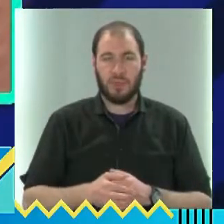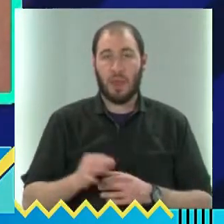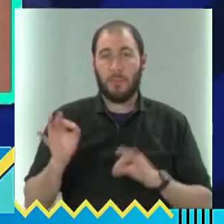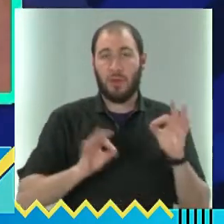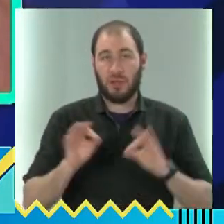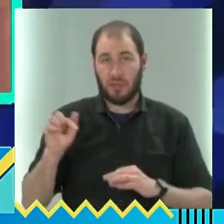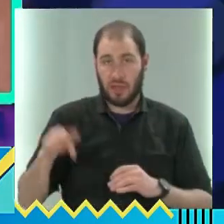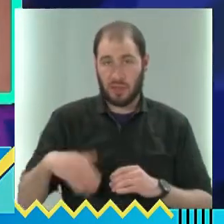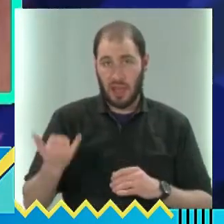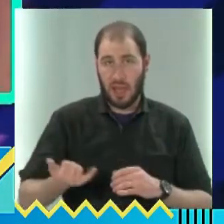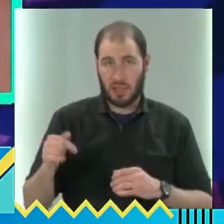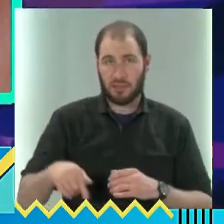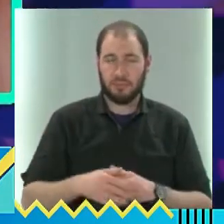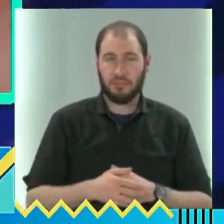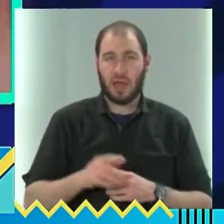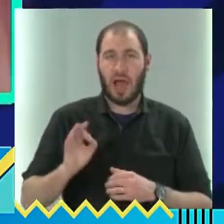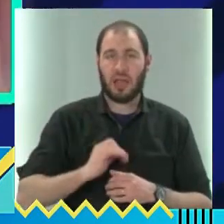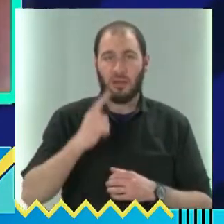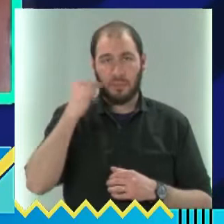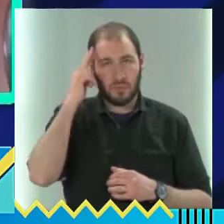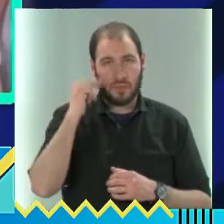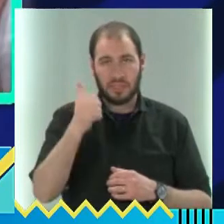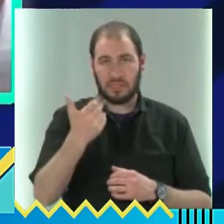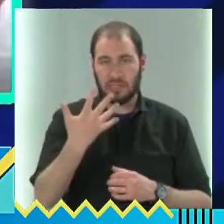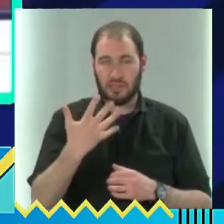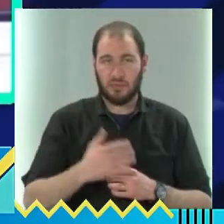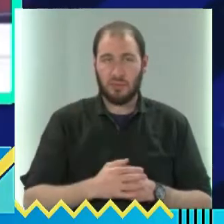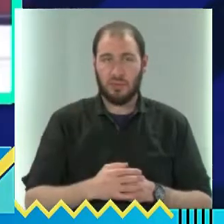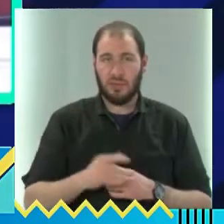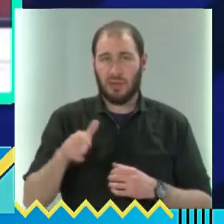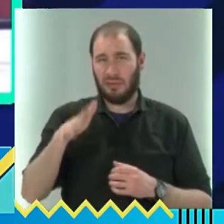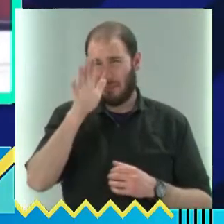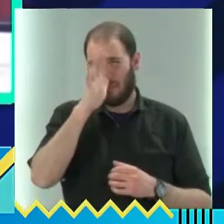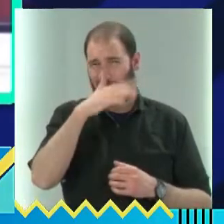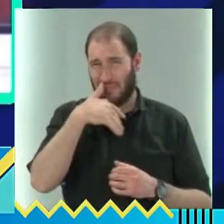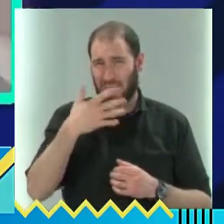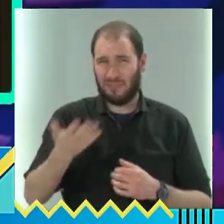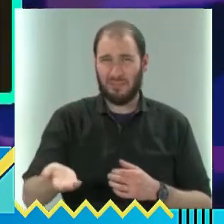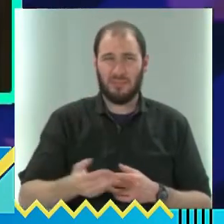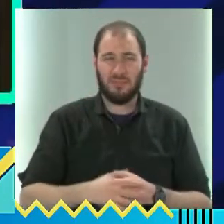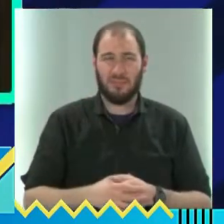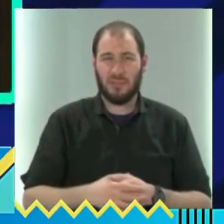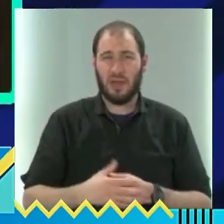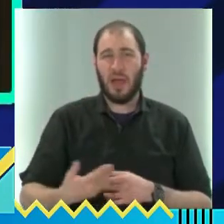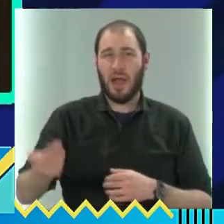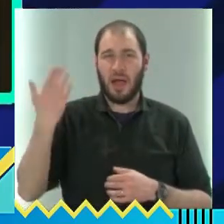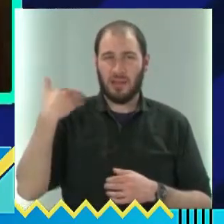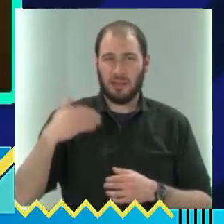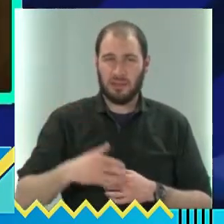proyecto que teníamos está del año 65, sí. Atrasado. Habían en ese